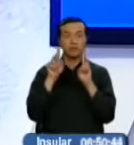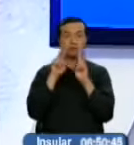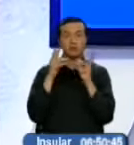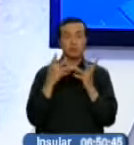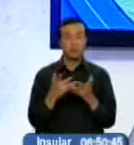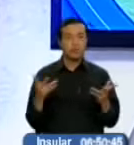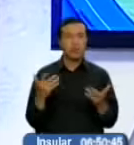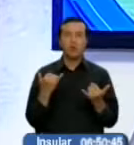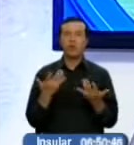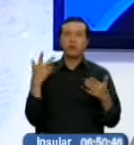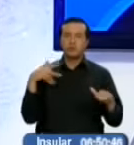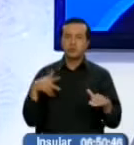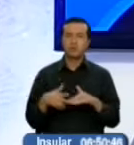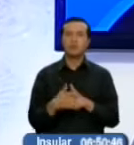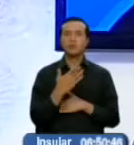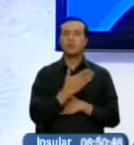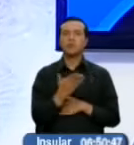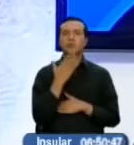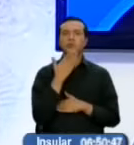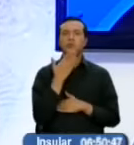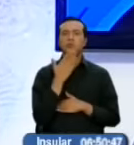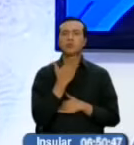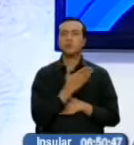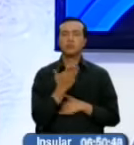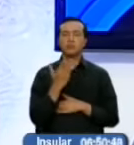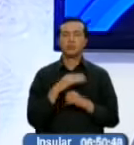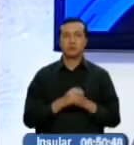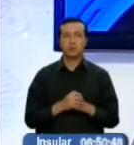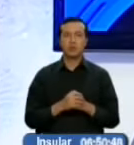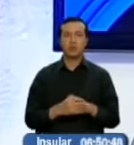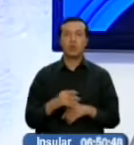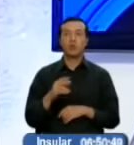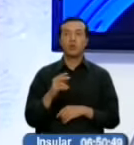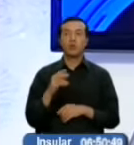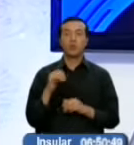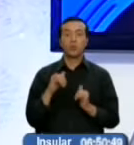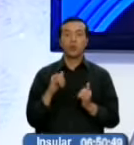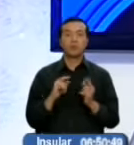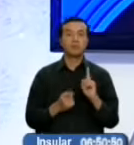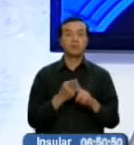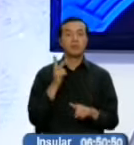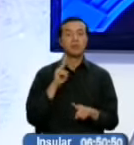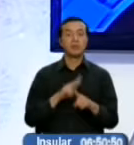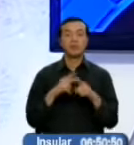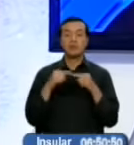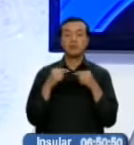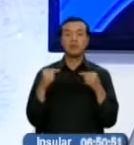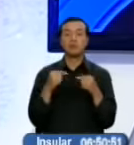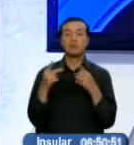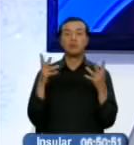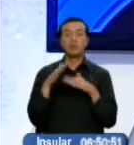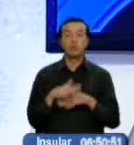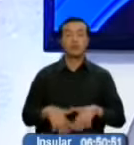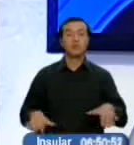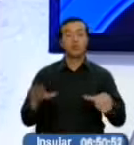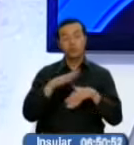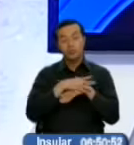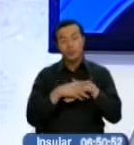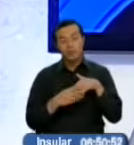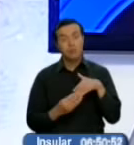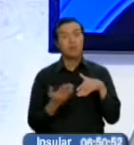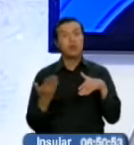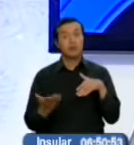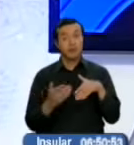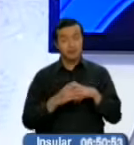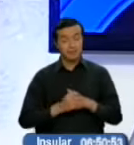Olímpicos, porque hoy se inauguran estos Juegos que, por primera ocasión, se desarrollan en territorio